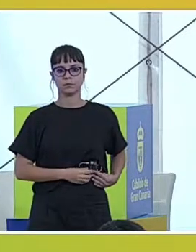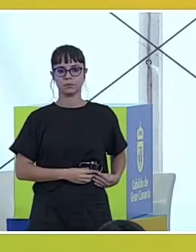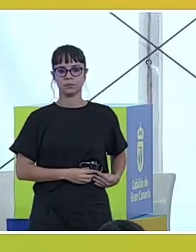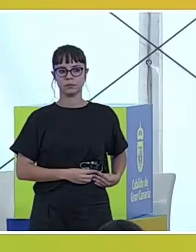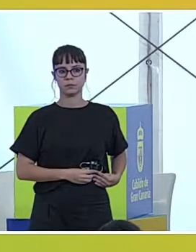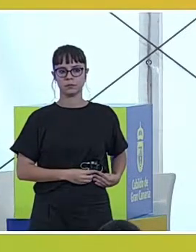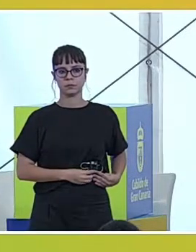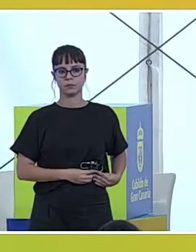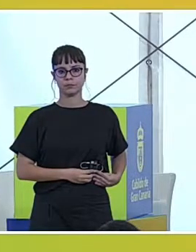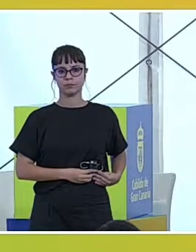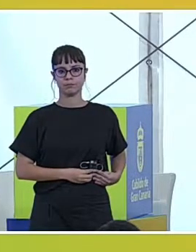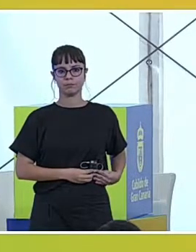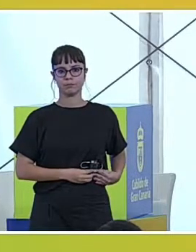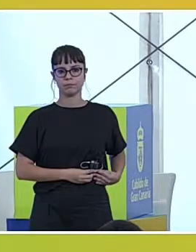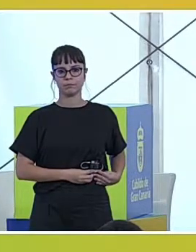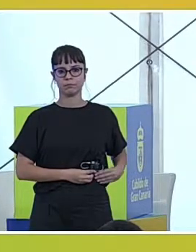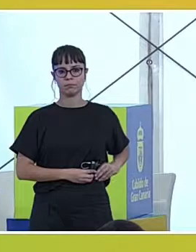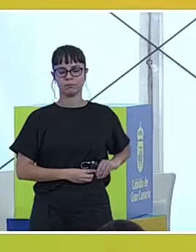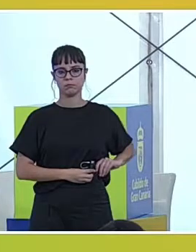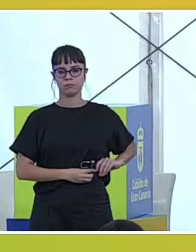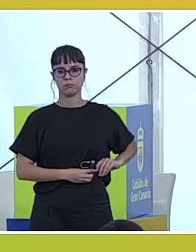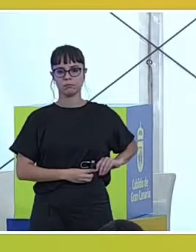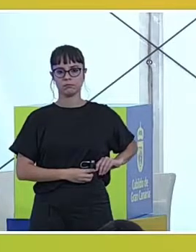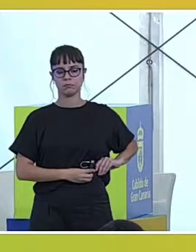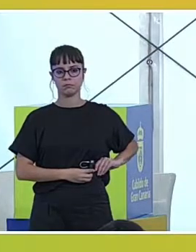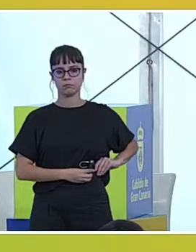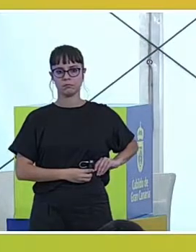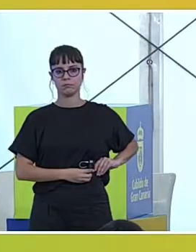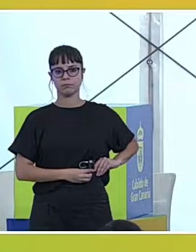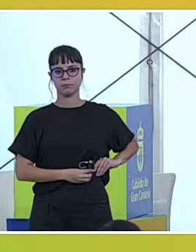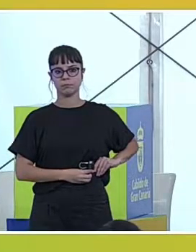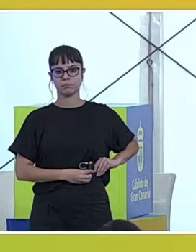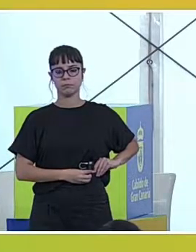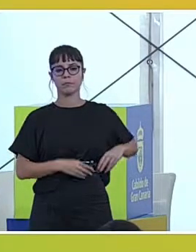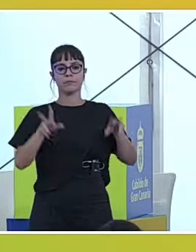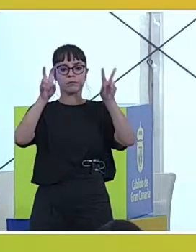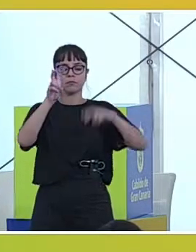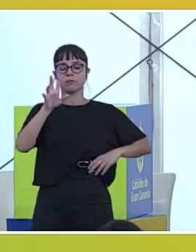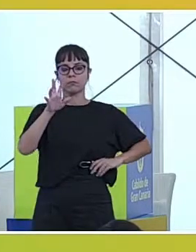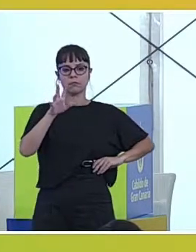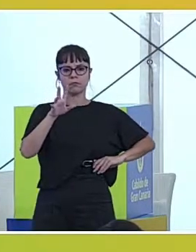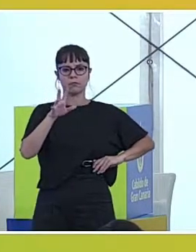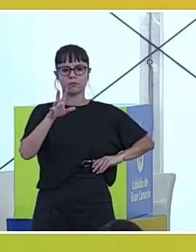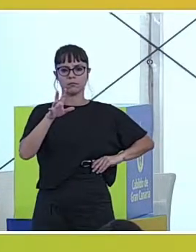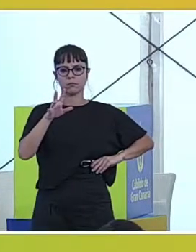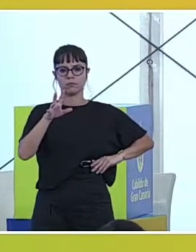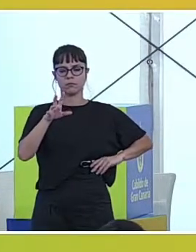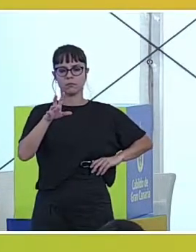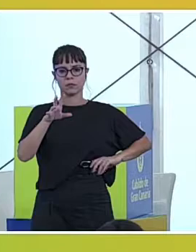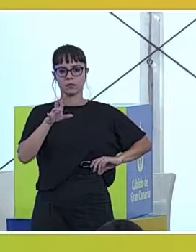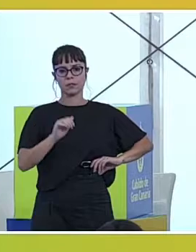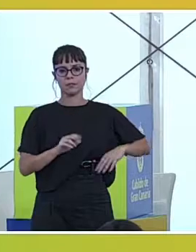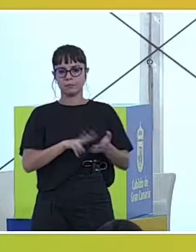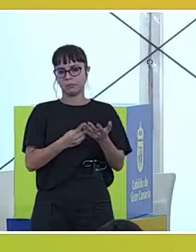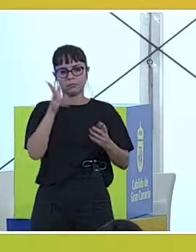introducción, luego pequeñas reseñas acerca de la composición química de agua de mar y de la salmuera. Luego plantearemos el estudio que hemos llevado a cabo